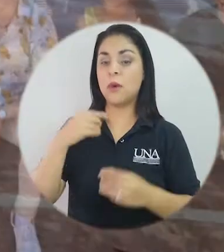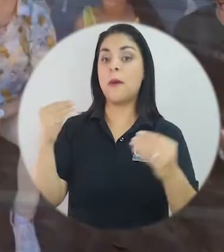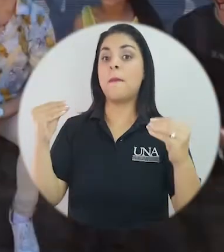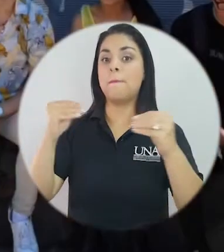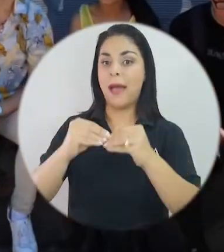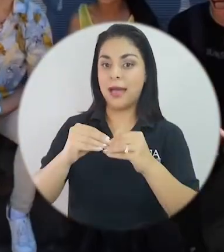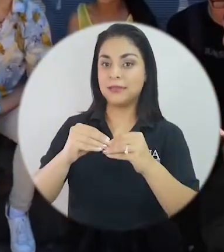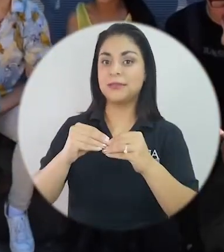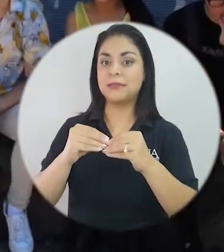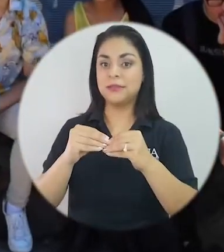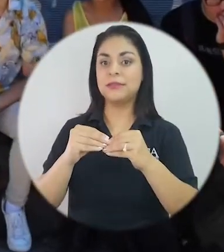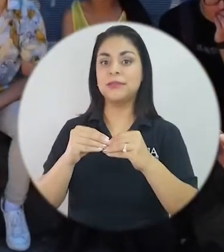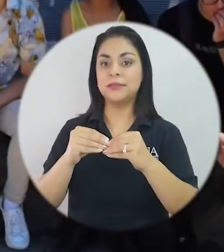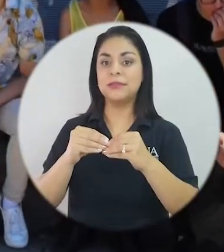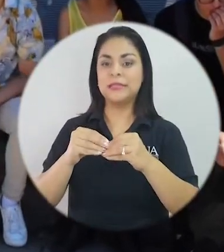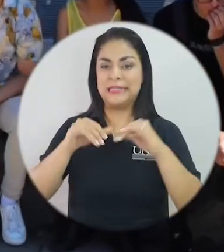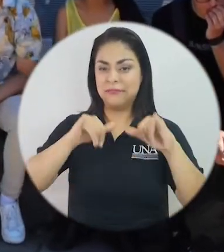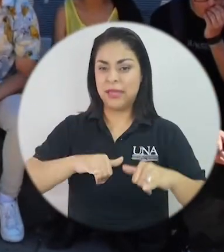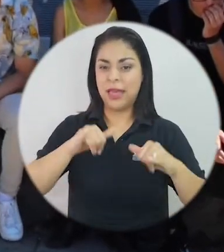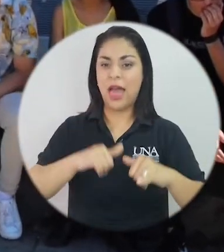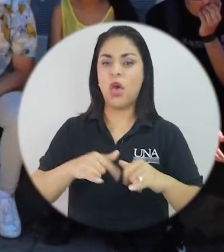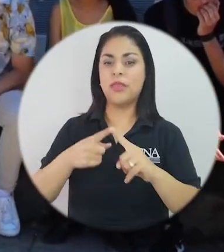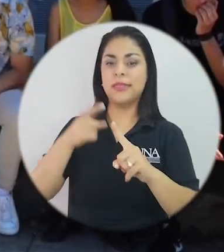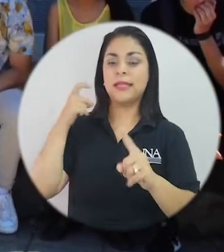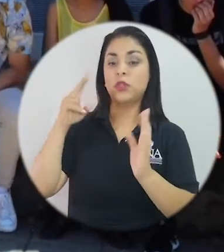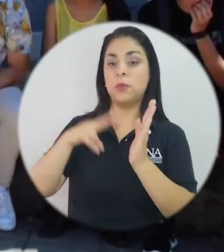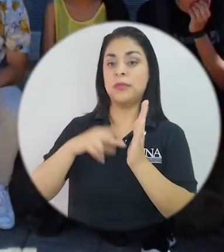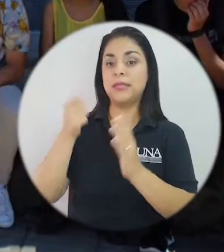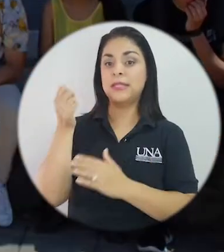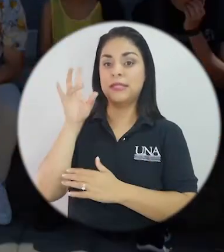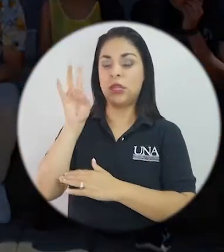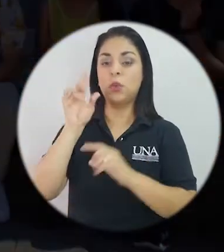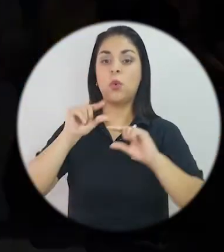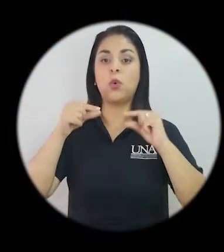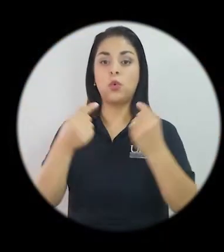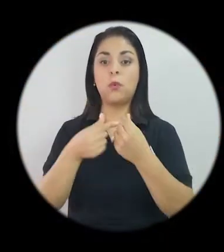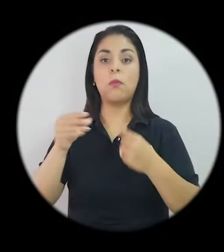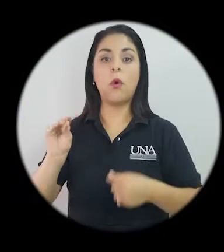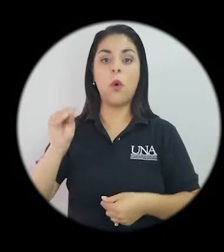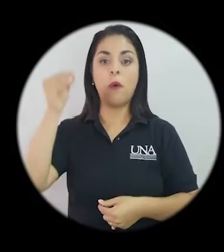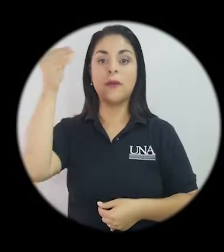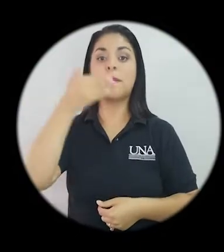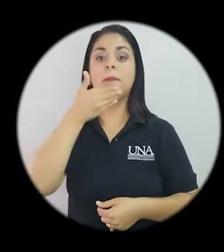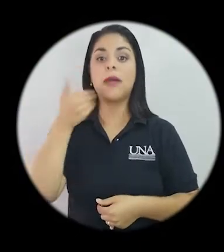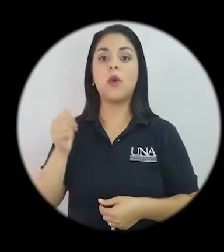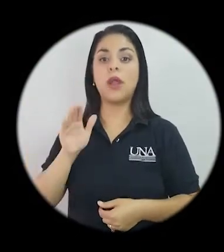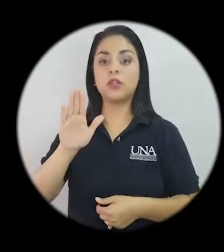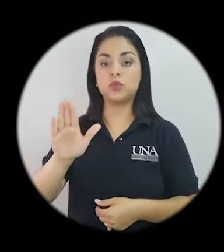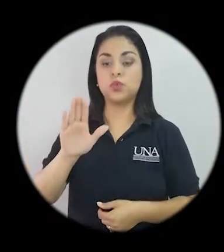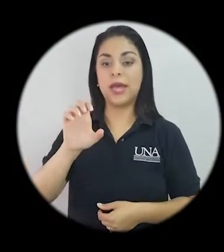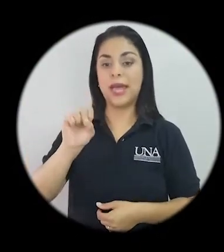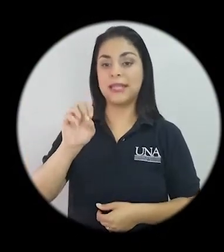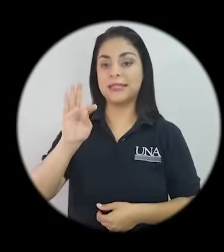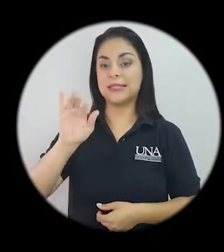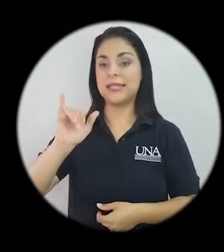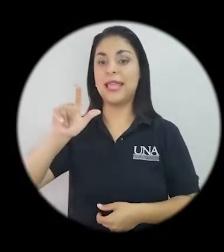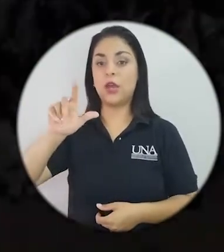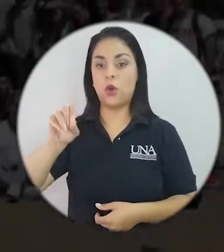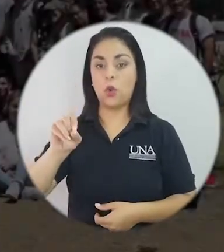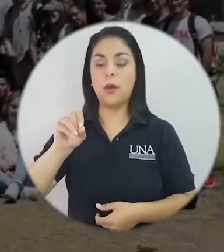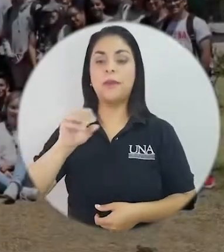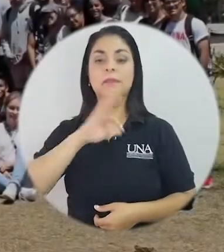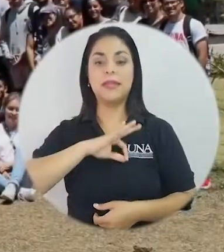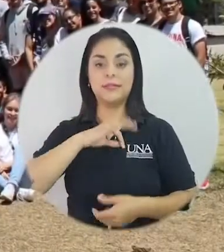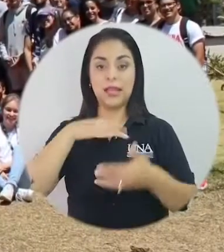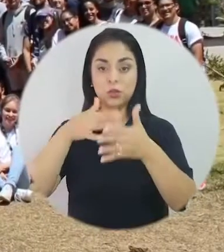tiempo prolongado desde el 2017, en el grupo Joven Mejora Tu Estilo de Bienestar Estudiantil. Creo que